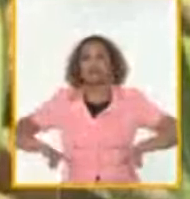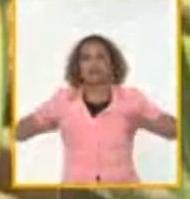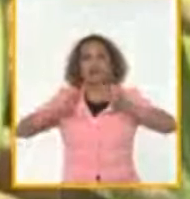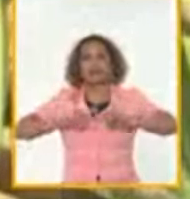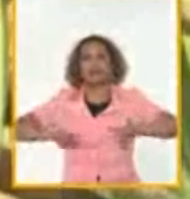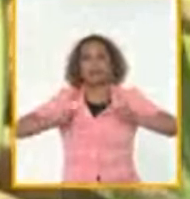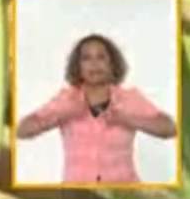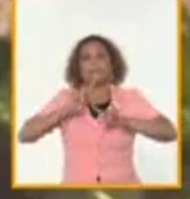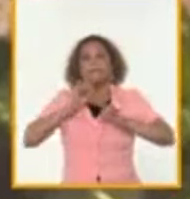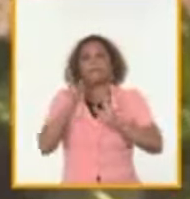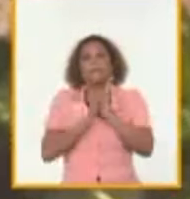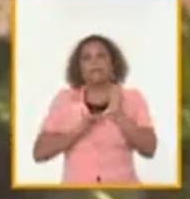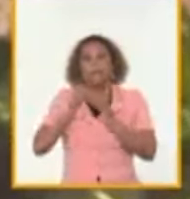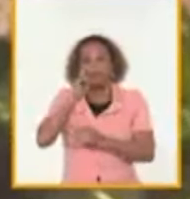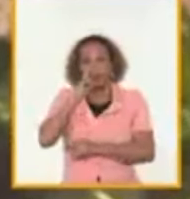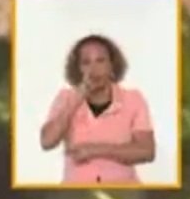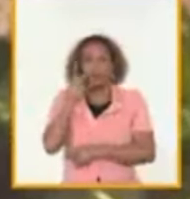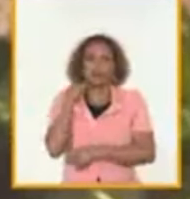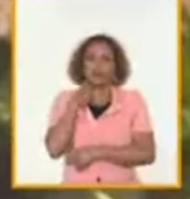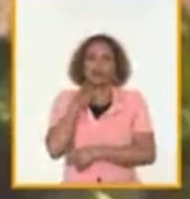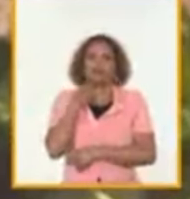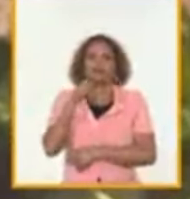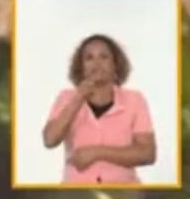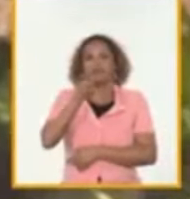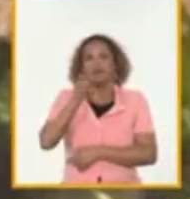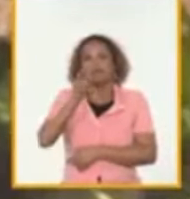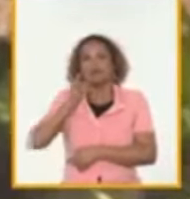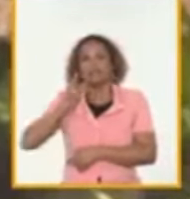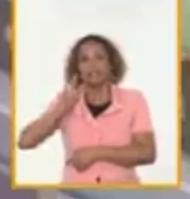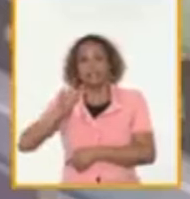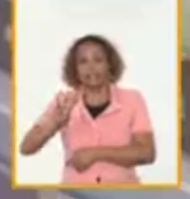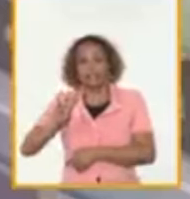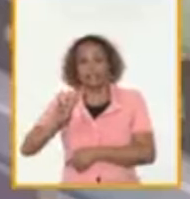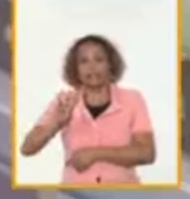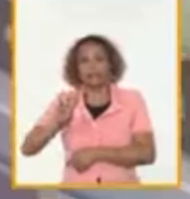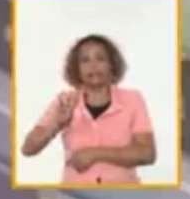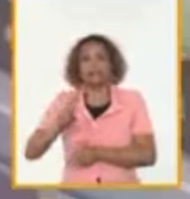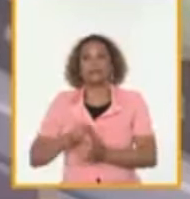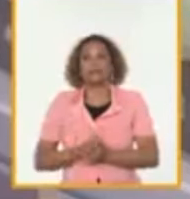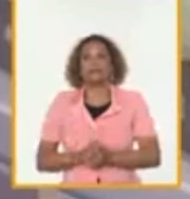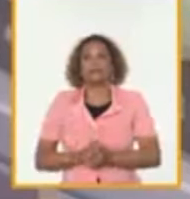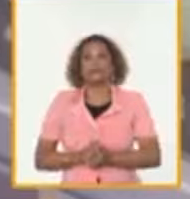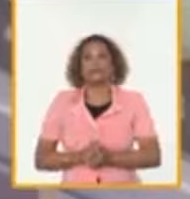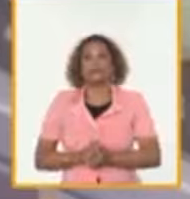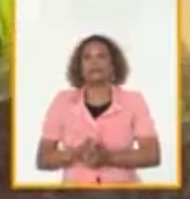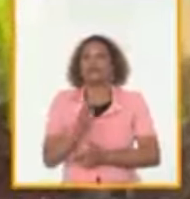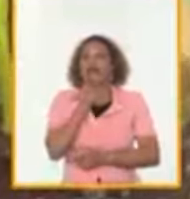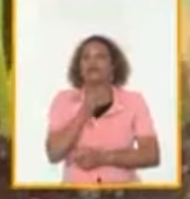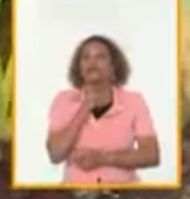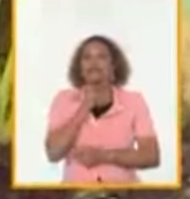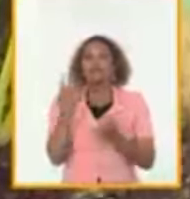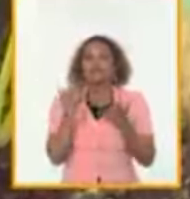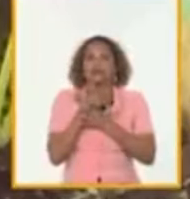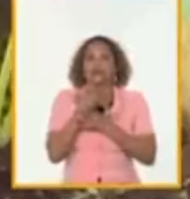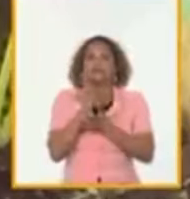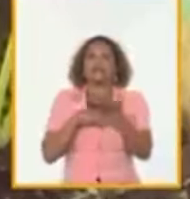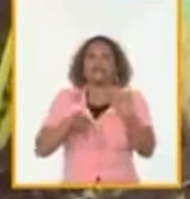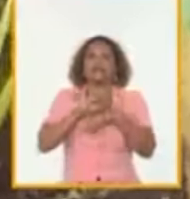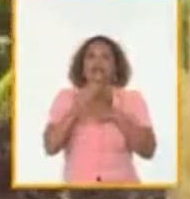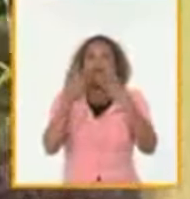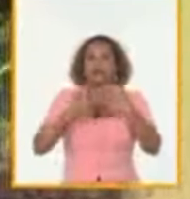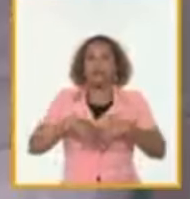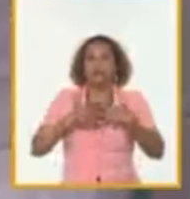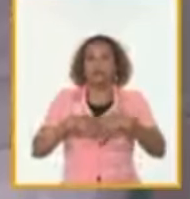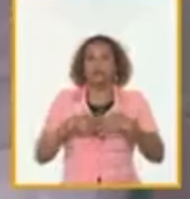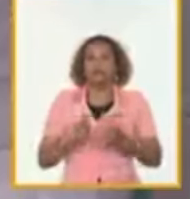el mes de de noviembre del año 2023 y por supuesto como ya les decía es atendida por el Ministerio de de Industria el